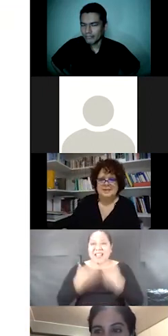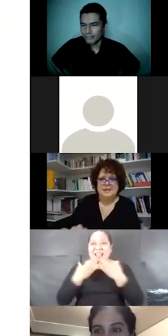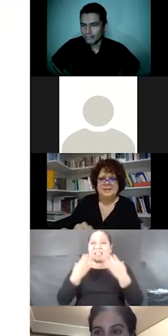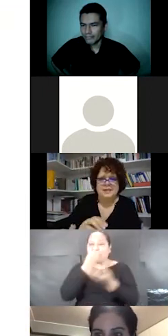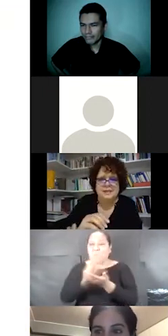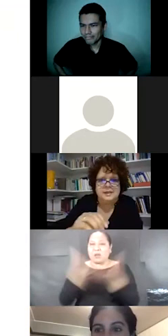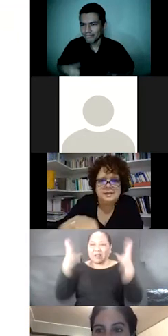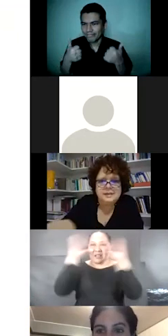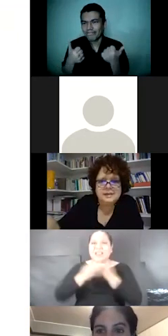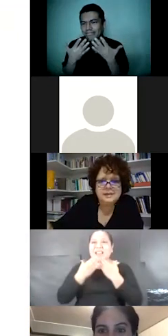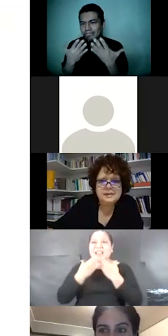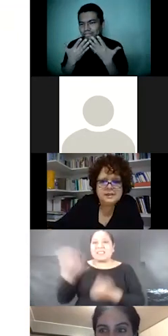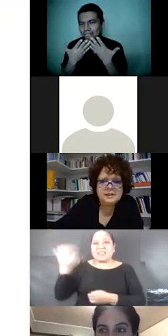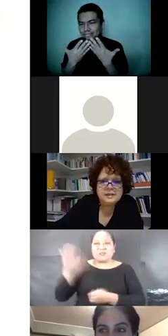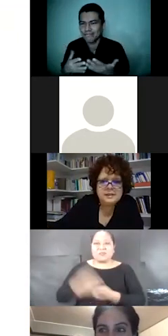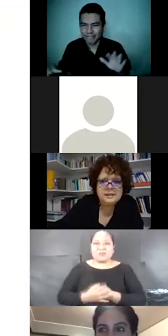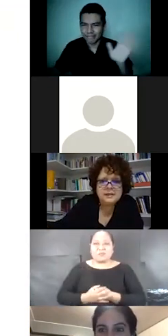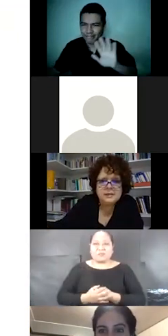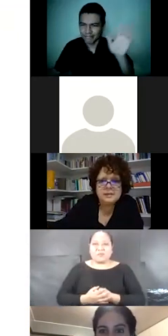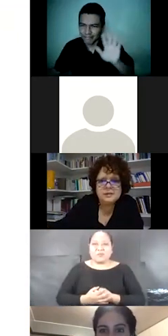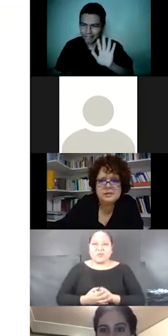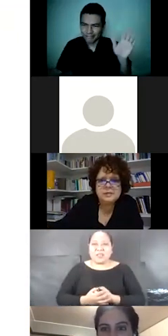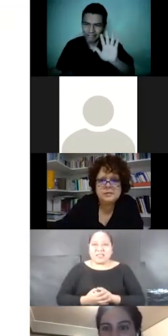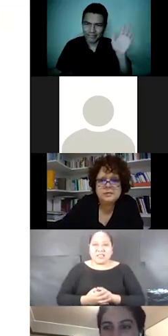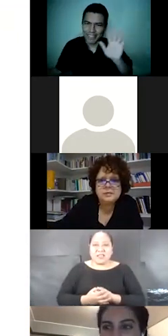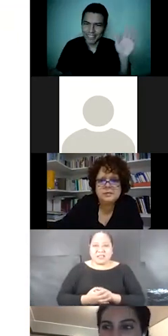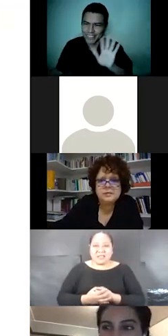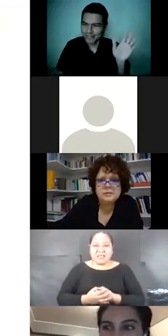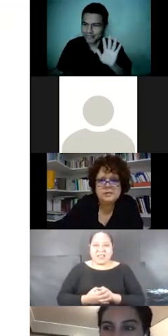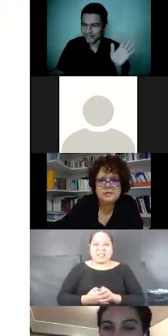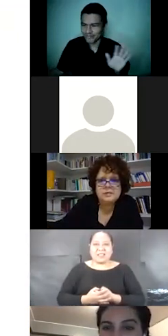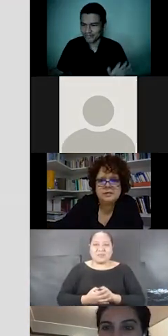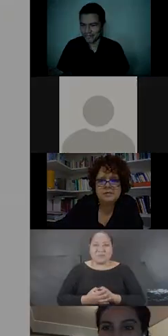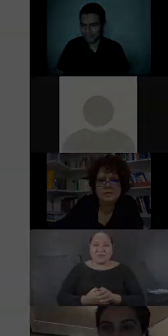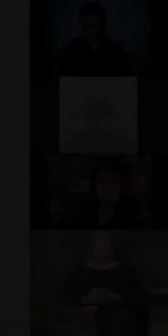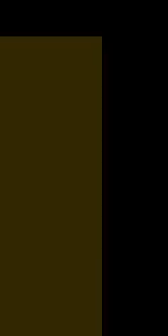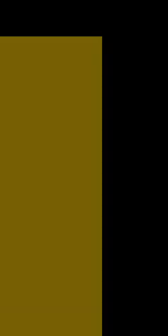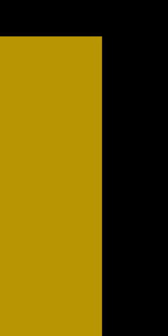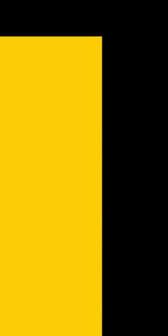Chao, gracias. Muchas gracias.